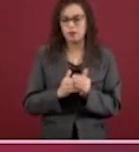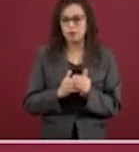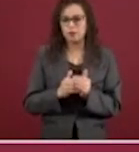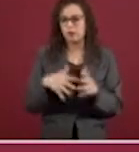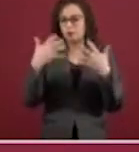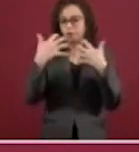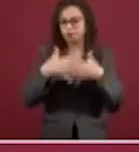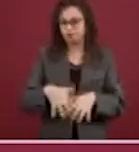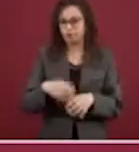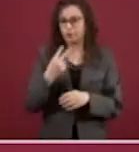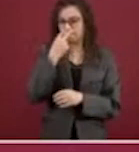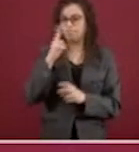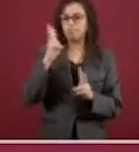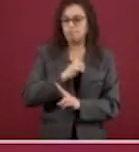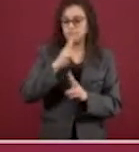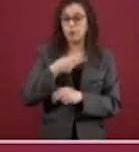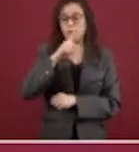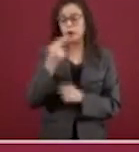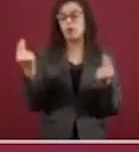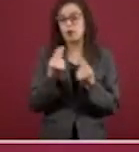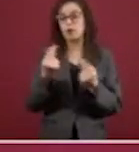ventiladores, pero necesitamos más